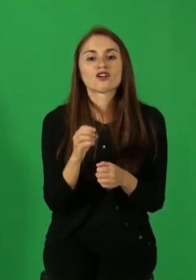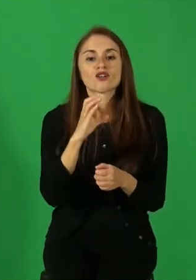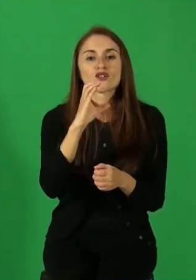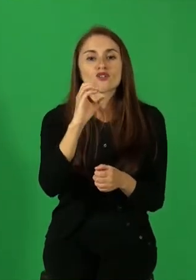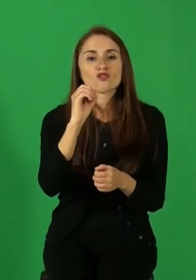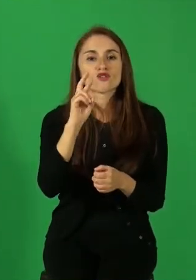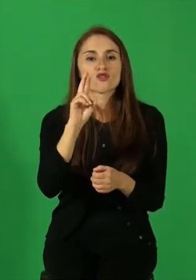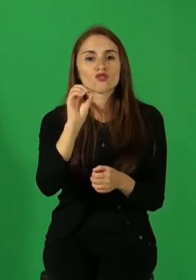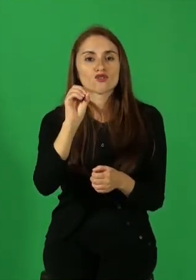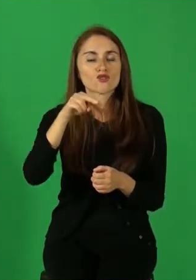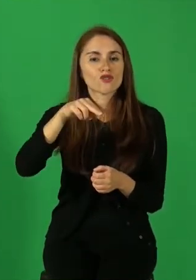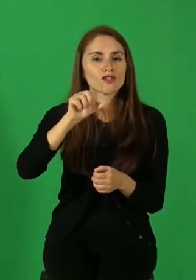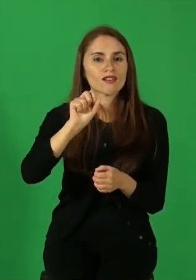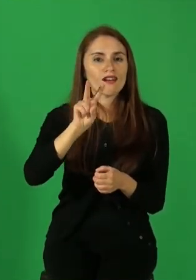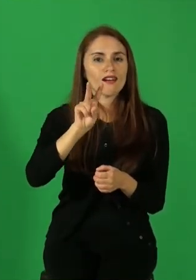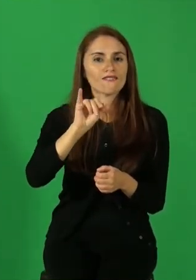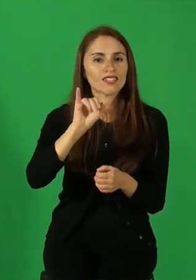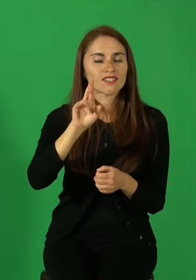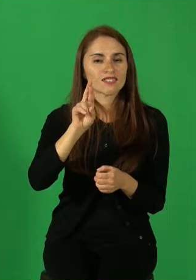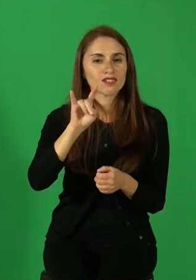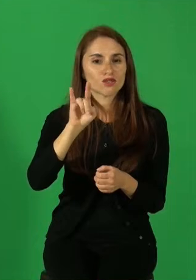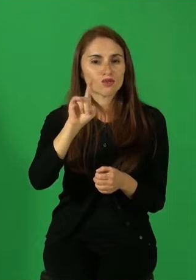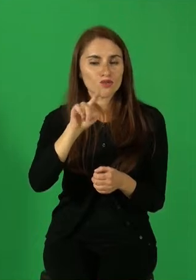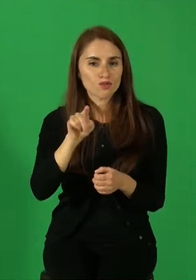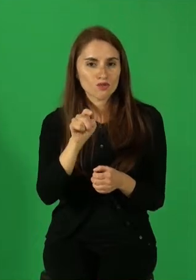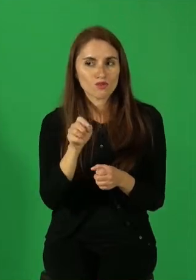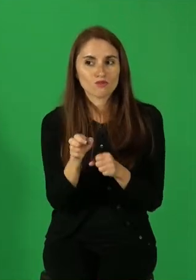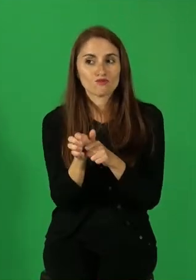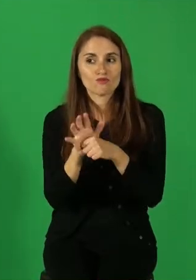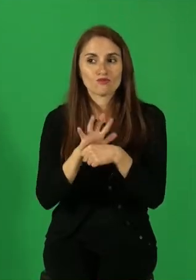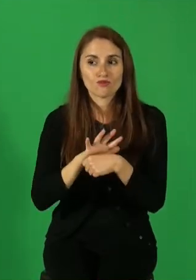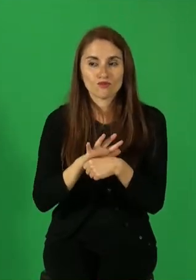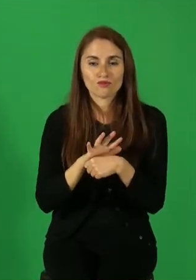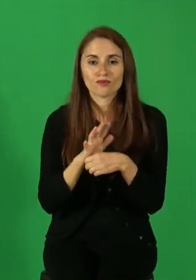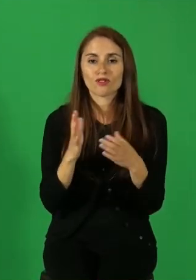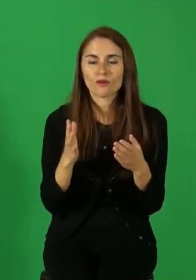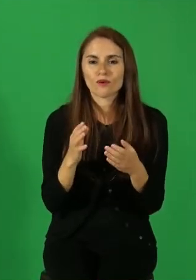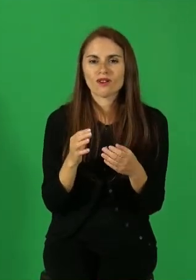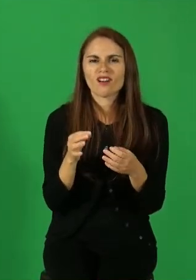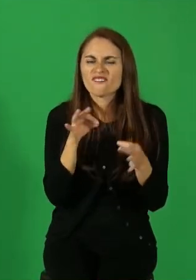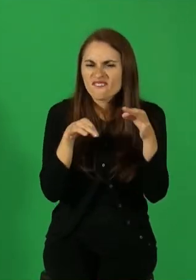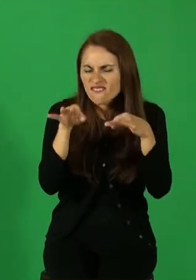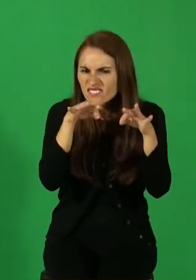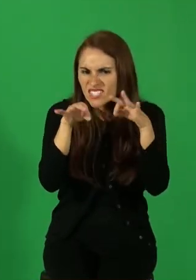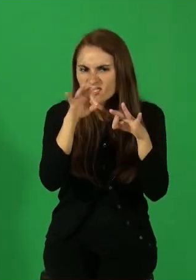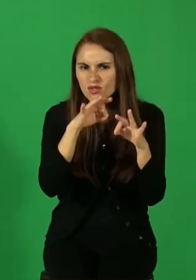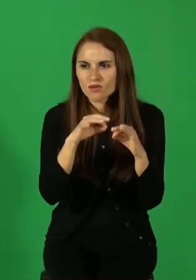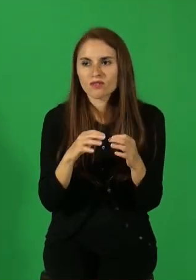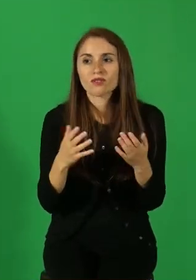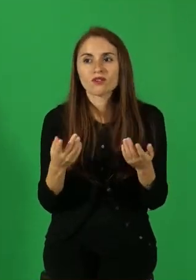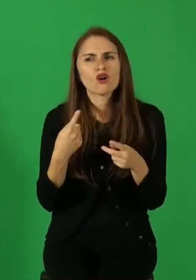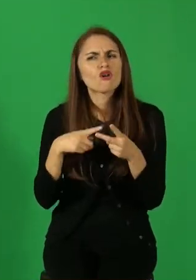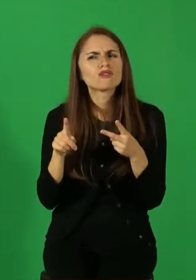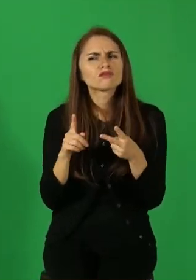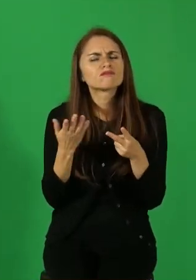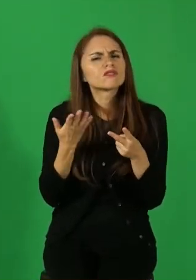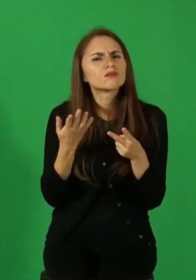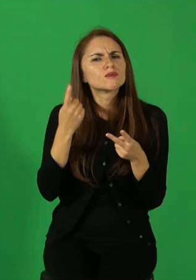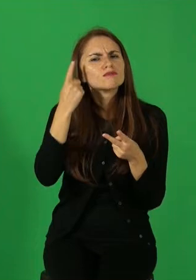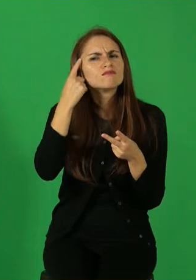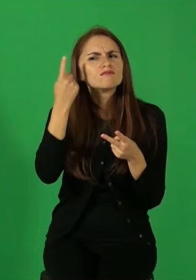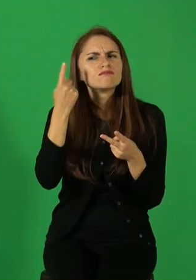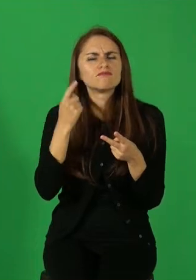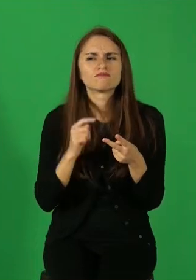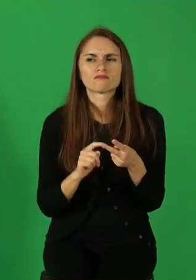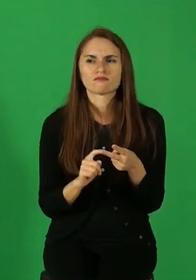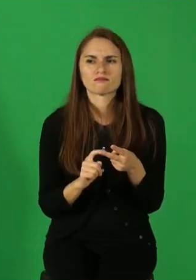podríamos otorgarle otro significado parecido como bicho. ¿Hay otro que se le ocurra? Muy bien,